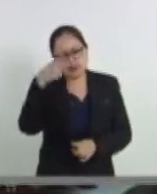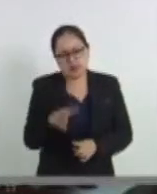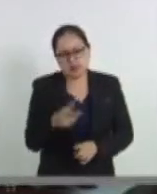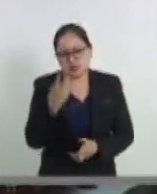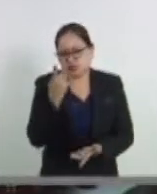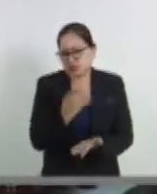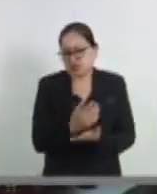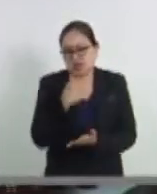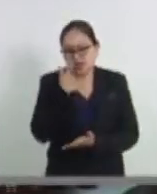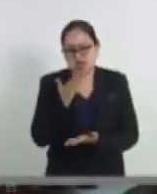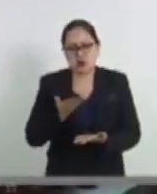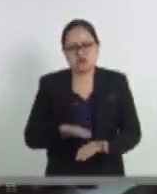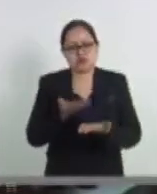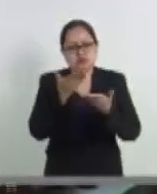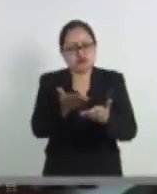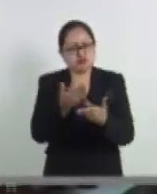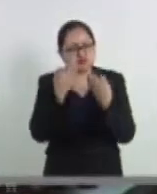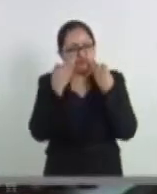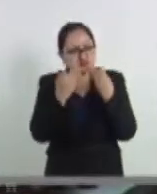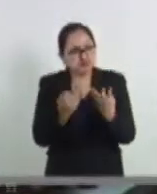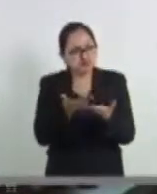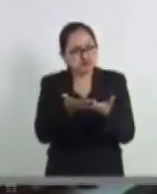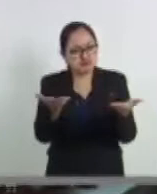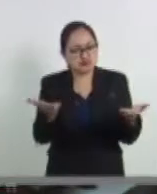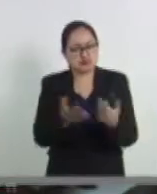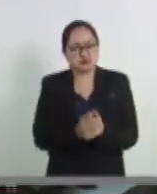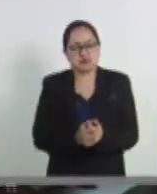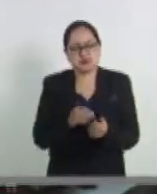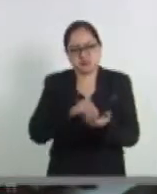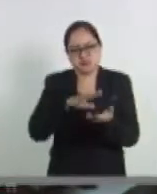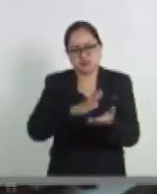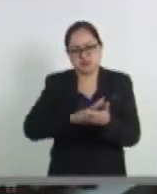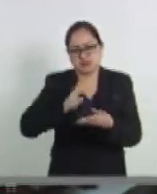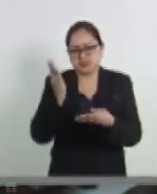eso como constancia y que quede